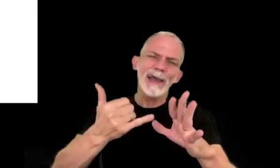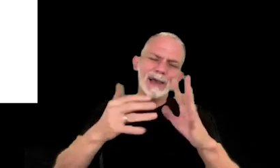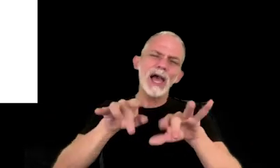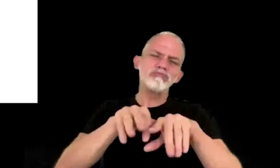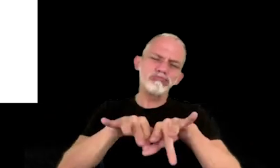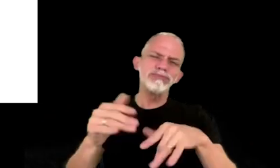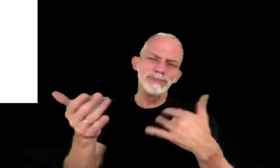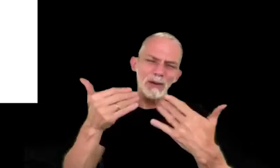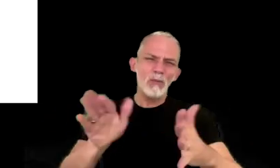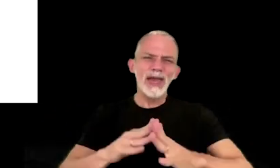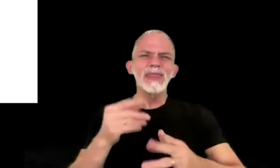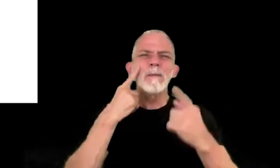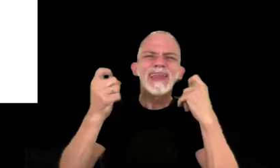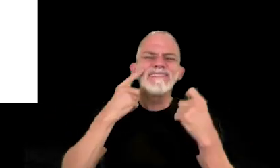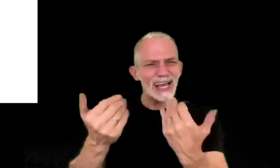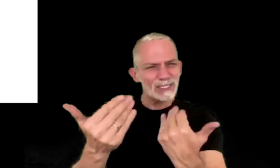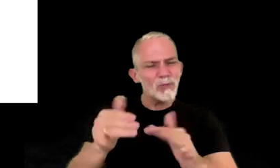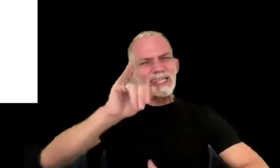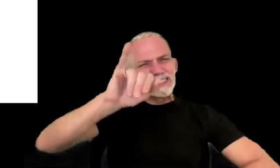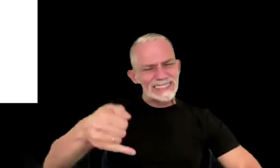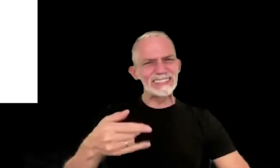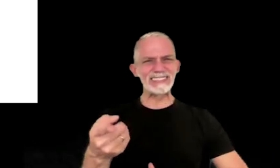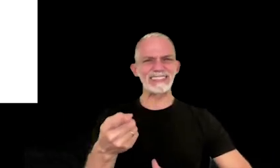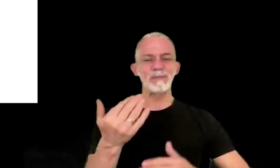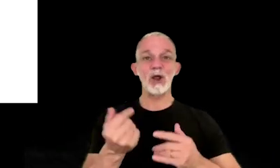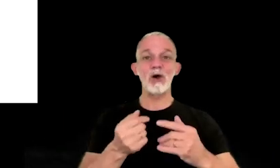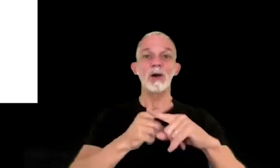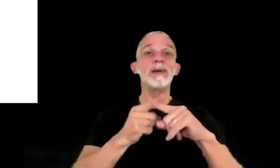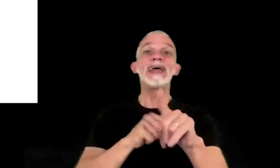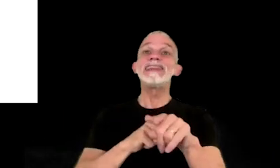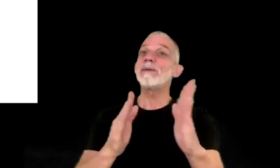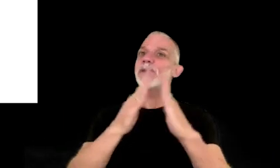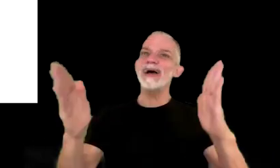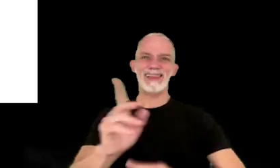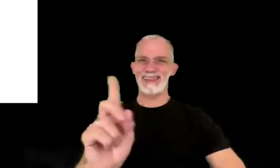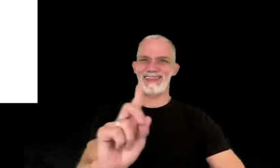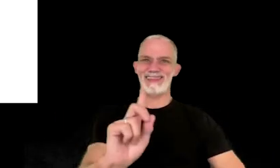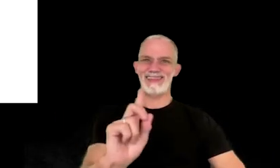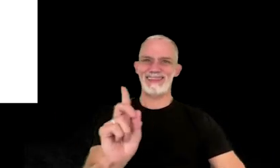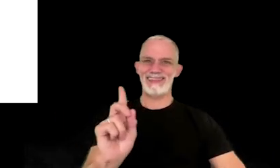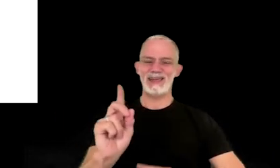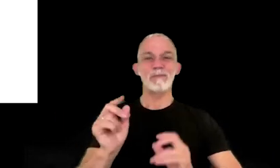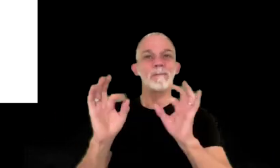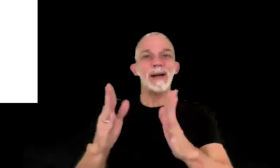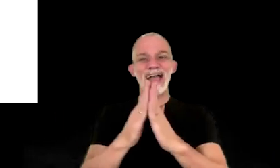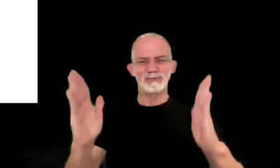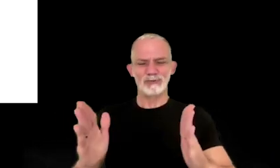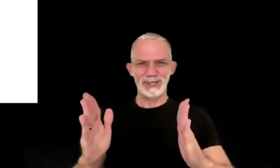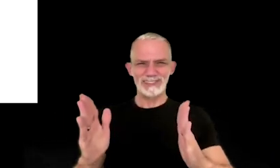supuesto. Lo que no puedo es computar plazos. Ahora,